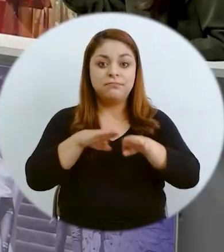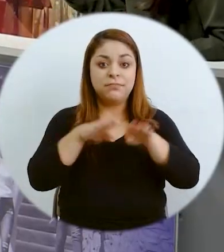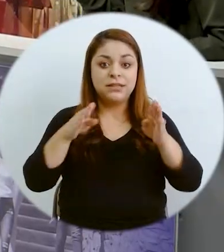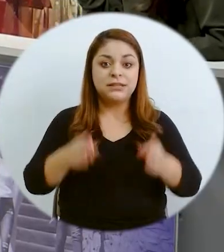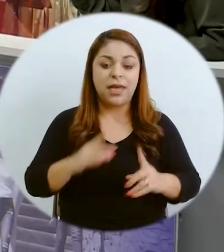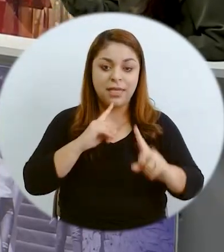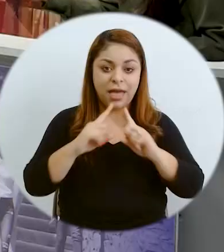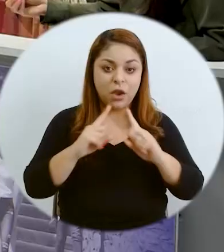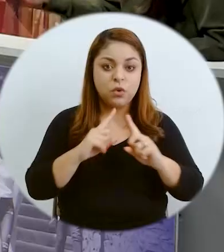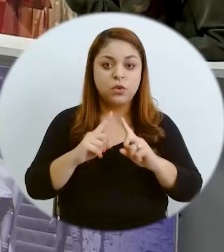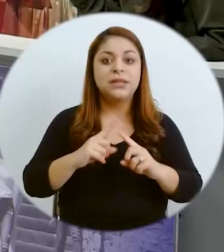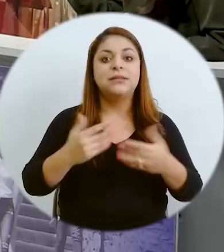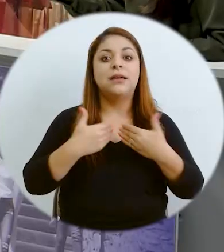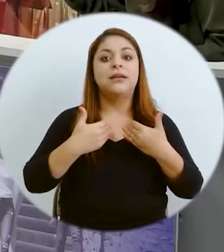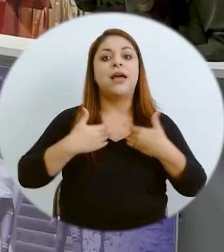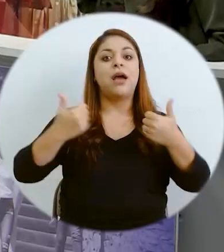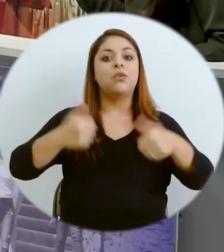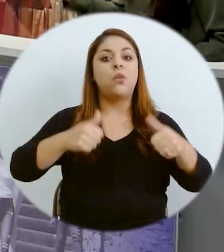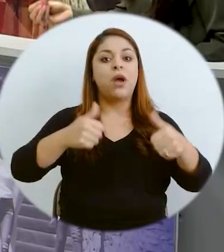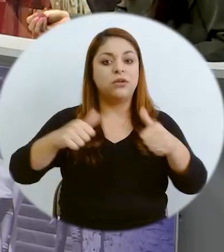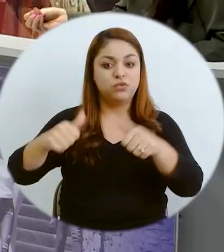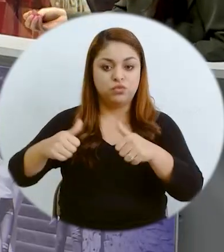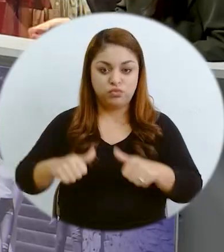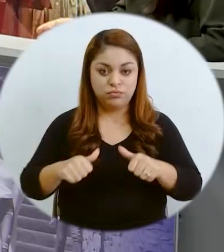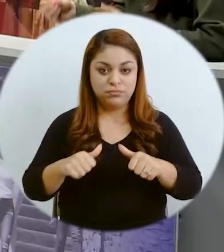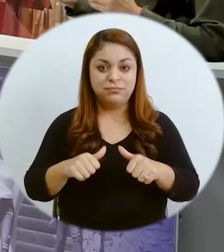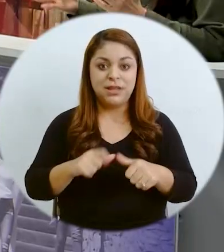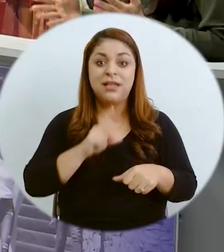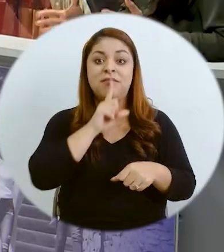pero que salgan acuerdos que se lleven a cabo.